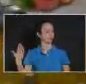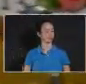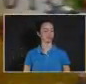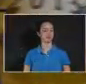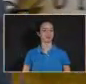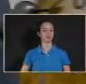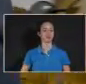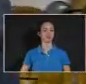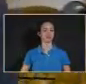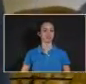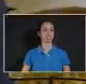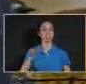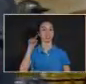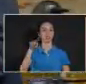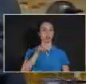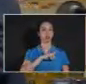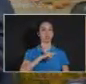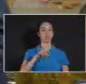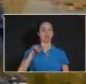Eso fue en